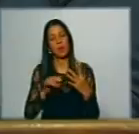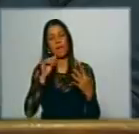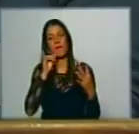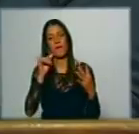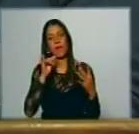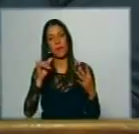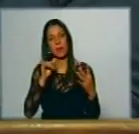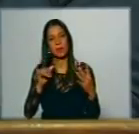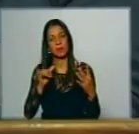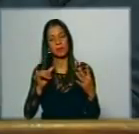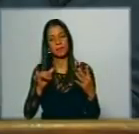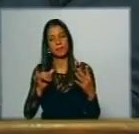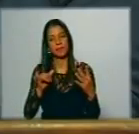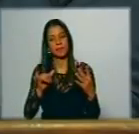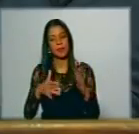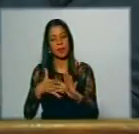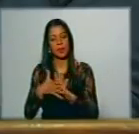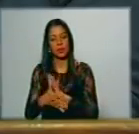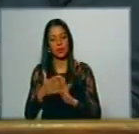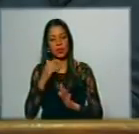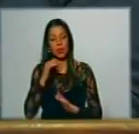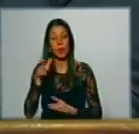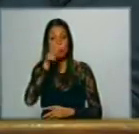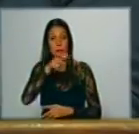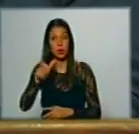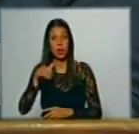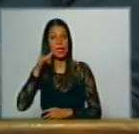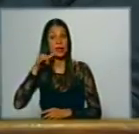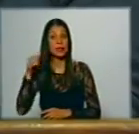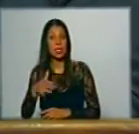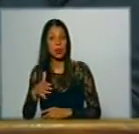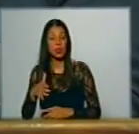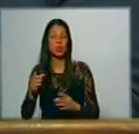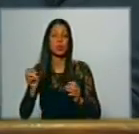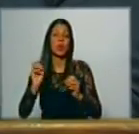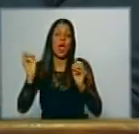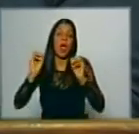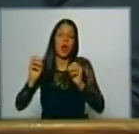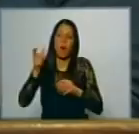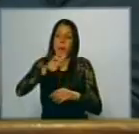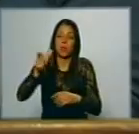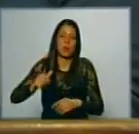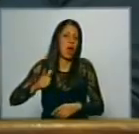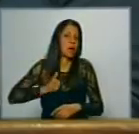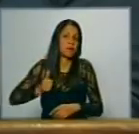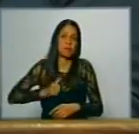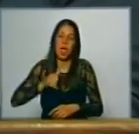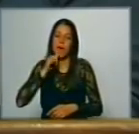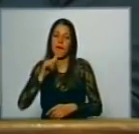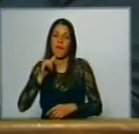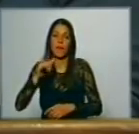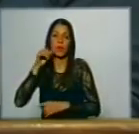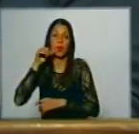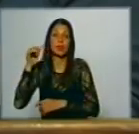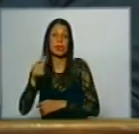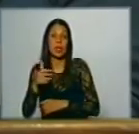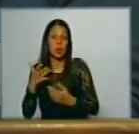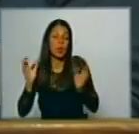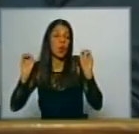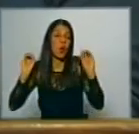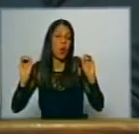Información suministrada por los denunciantes, terceros o cualquier otra persona que tuviere conocimiento